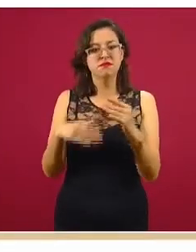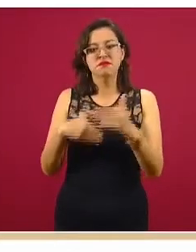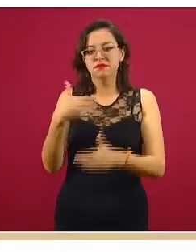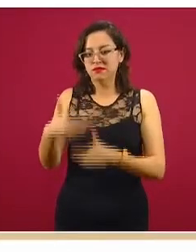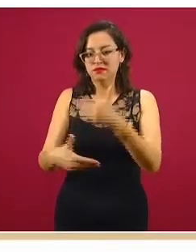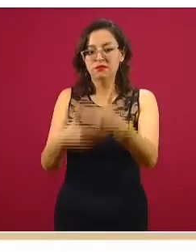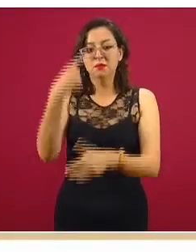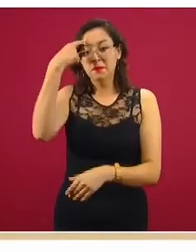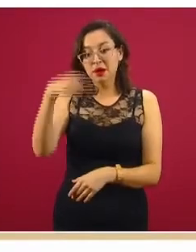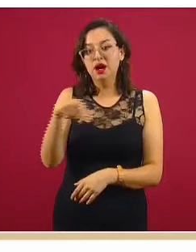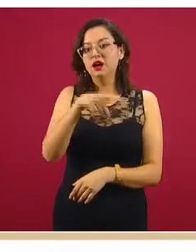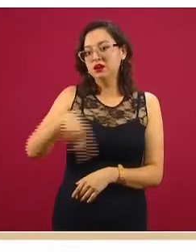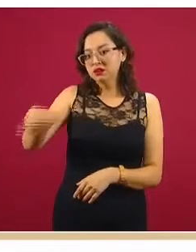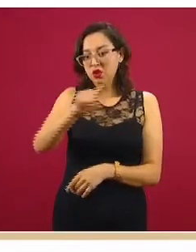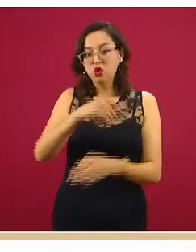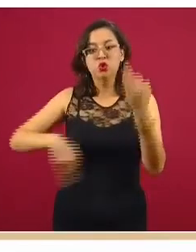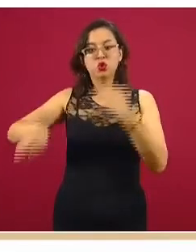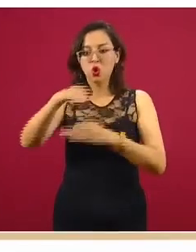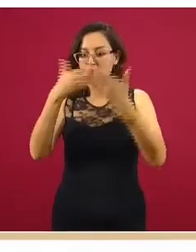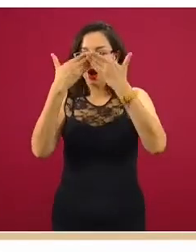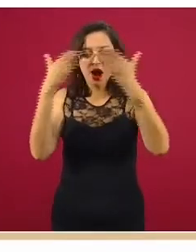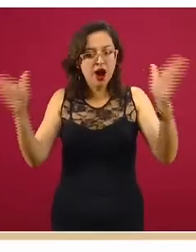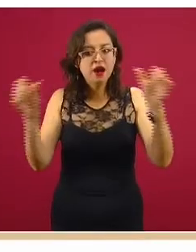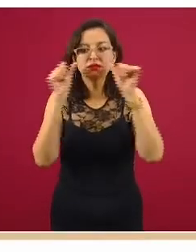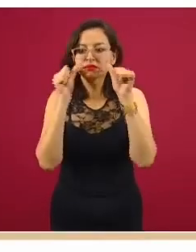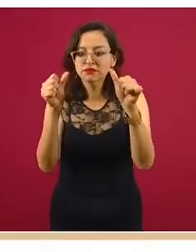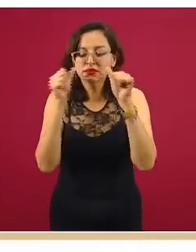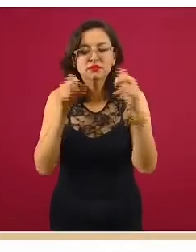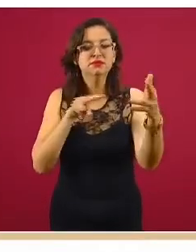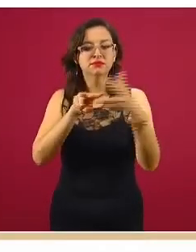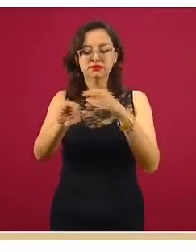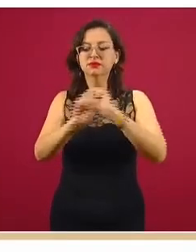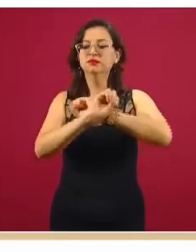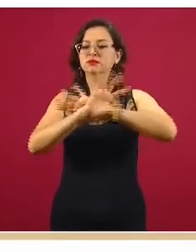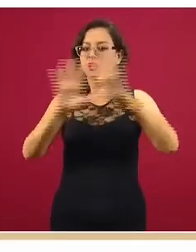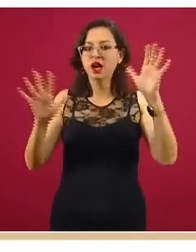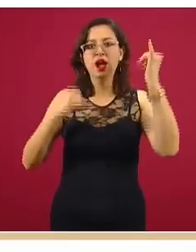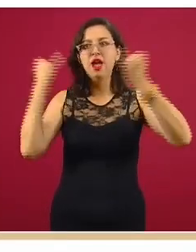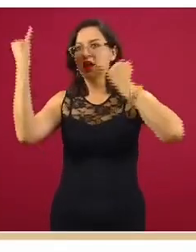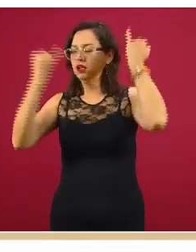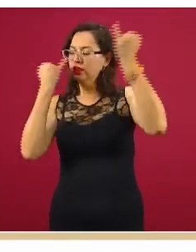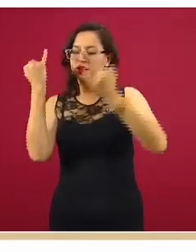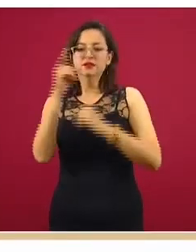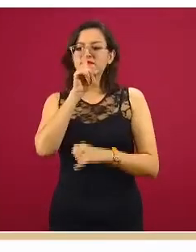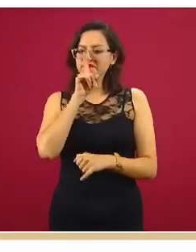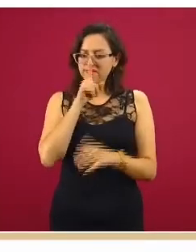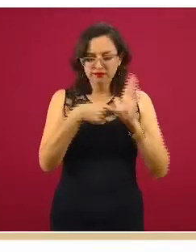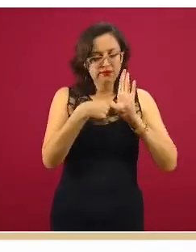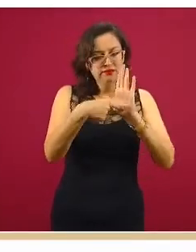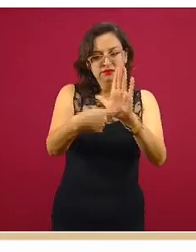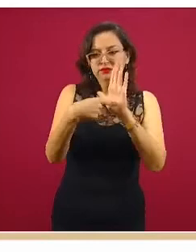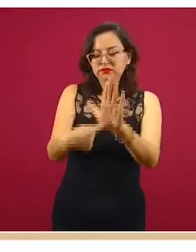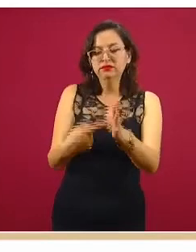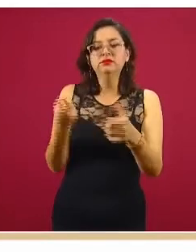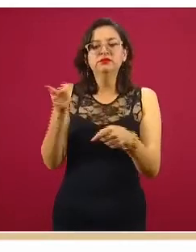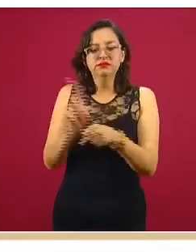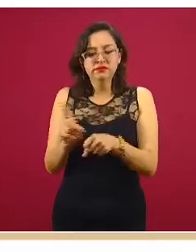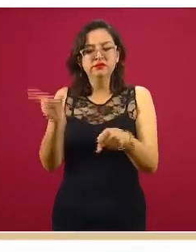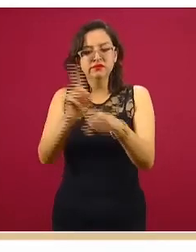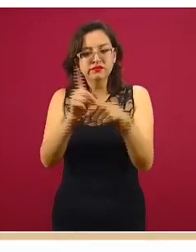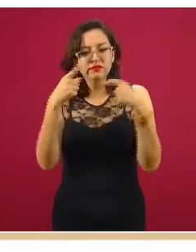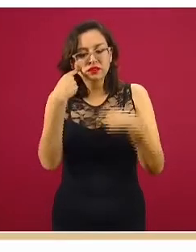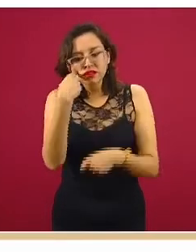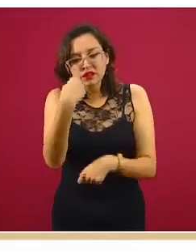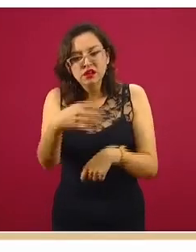que todas y todos de una manera abierta, directa, transparente, sin especulaciones, podamos ver lo que ocurre en la